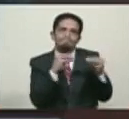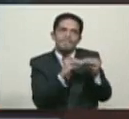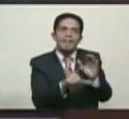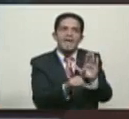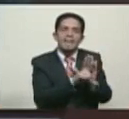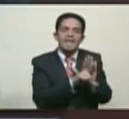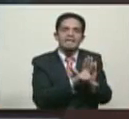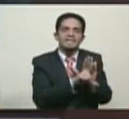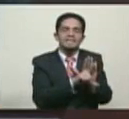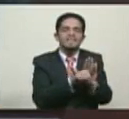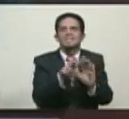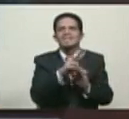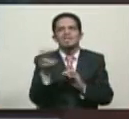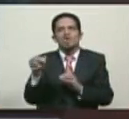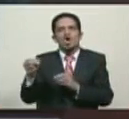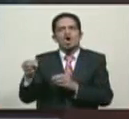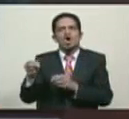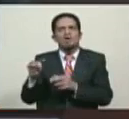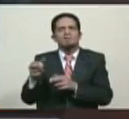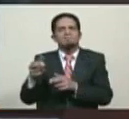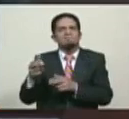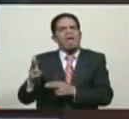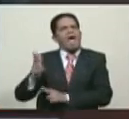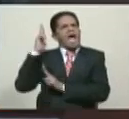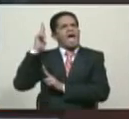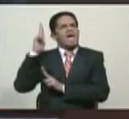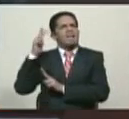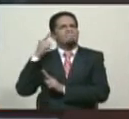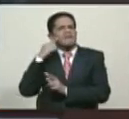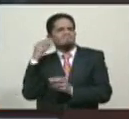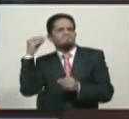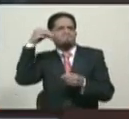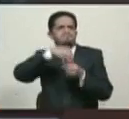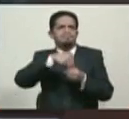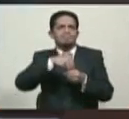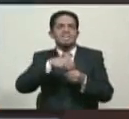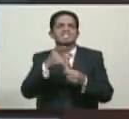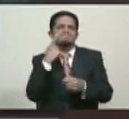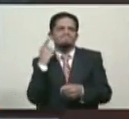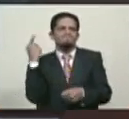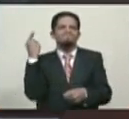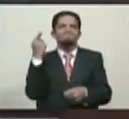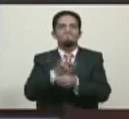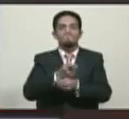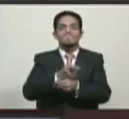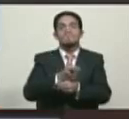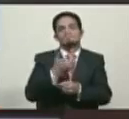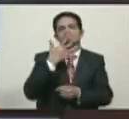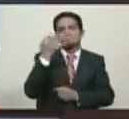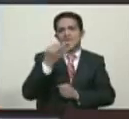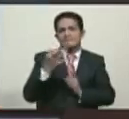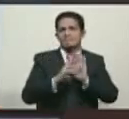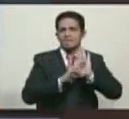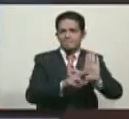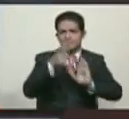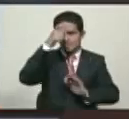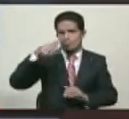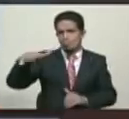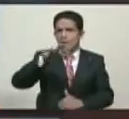las armas para acceder al poder y ser unos genuinos representantes del pueblo venezolano.